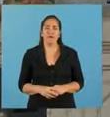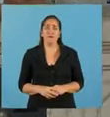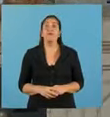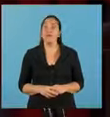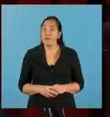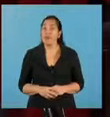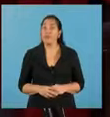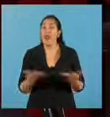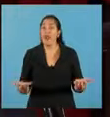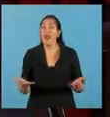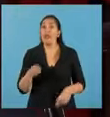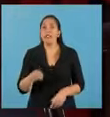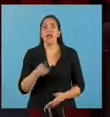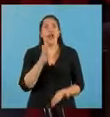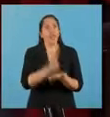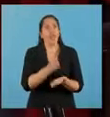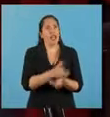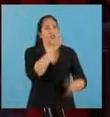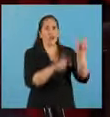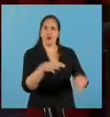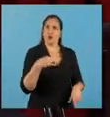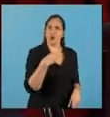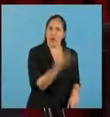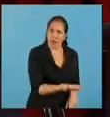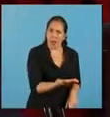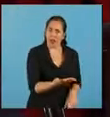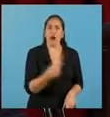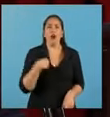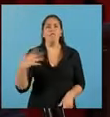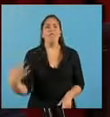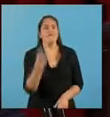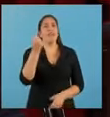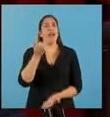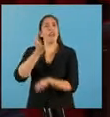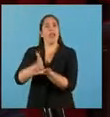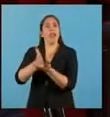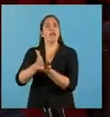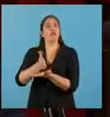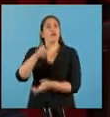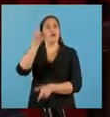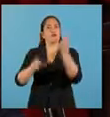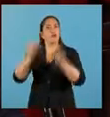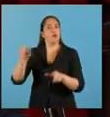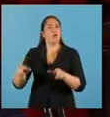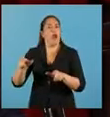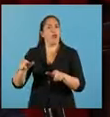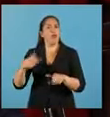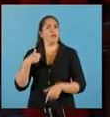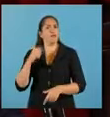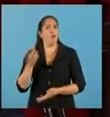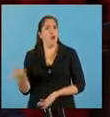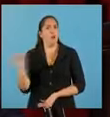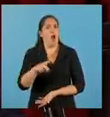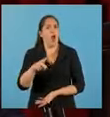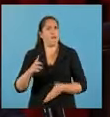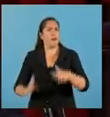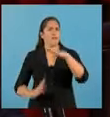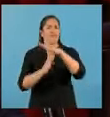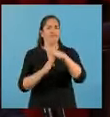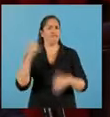Así como lo hacemos con los derechos ciudadanos, hemos recuperado la centralidad de los derechos humanos en la gestión de gobierno. Con